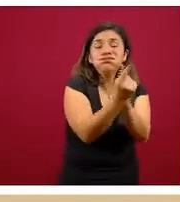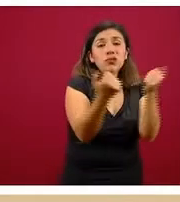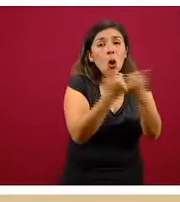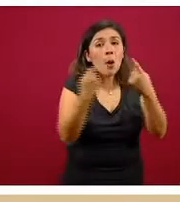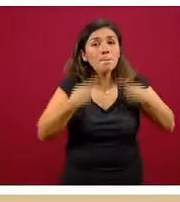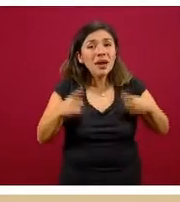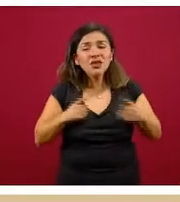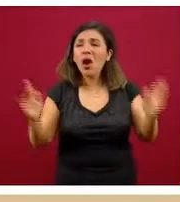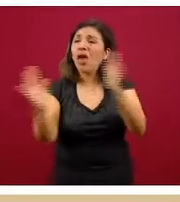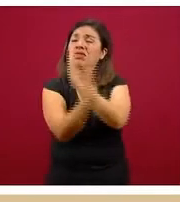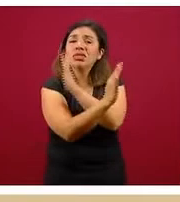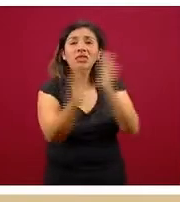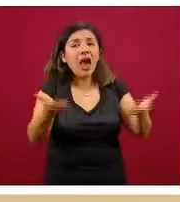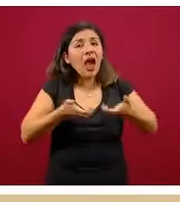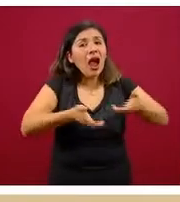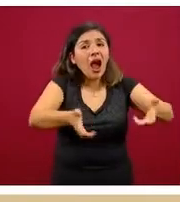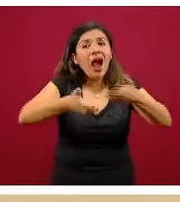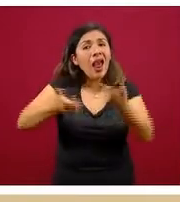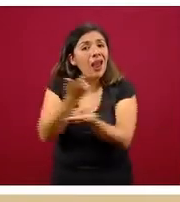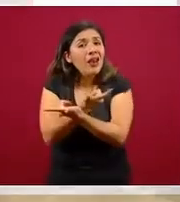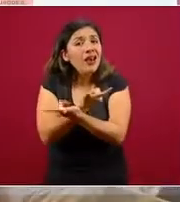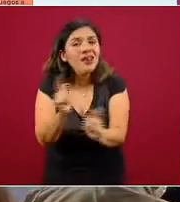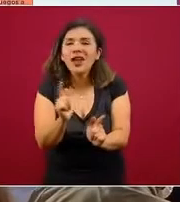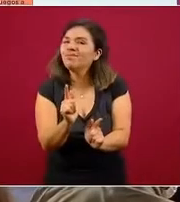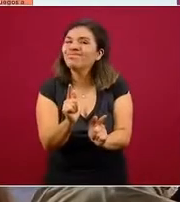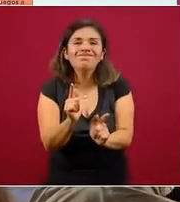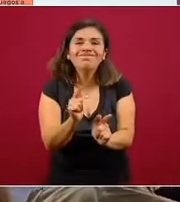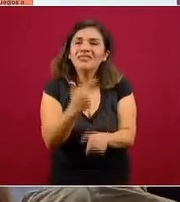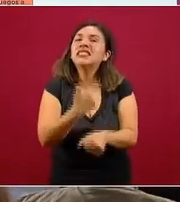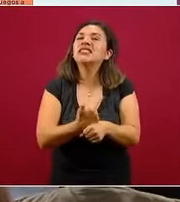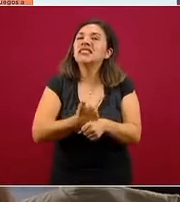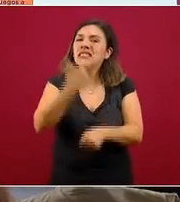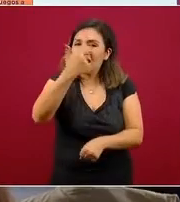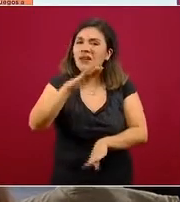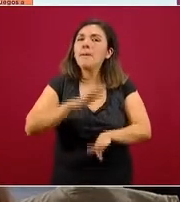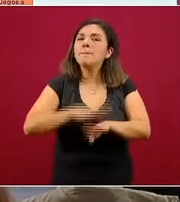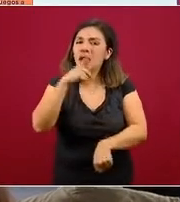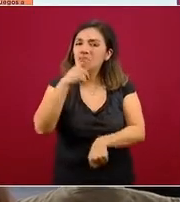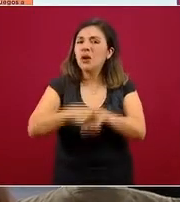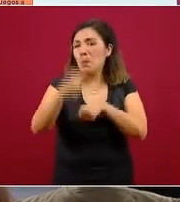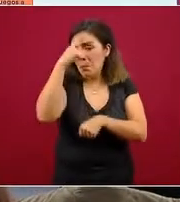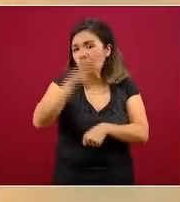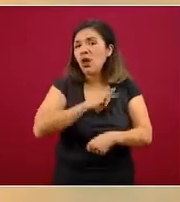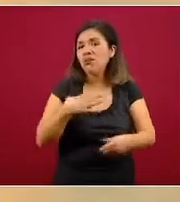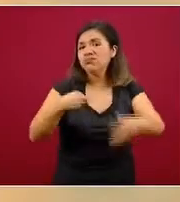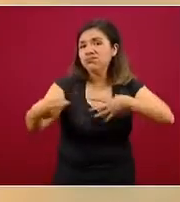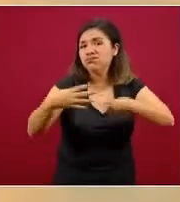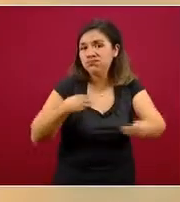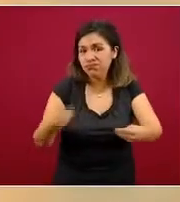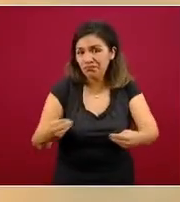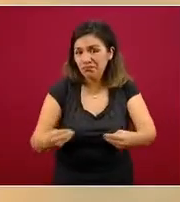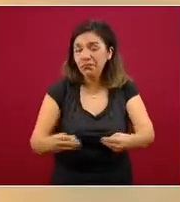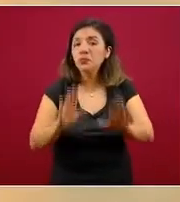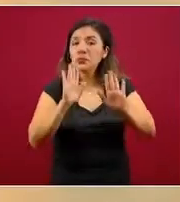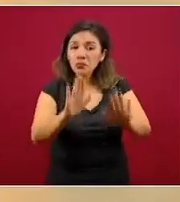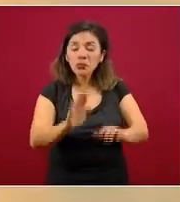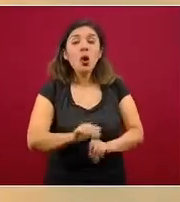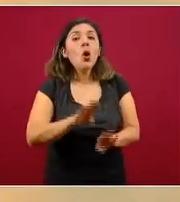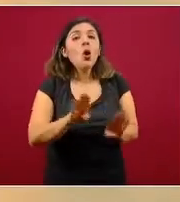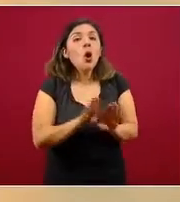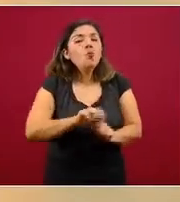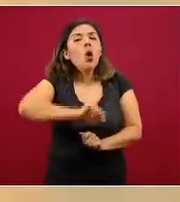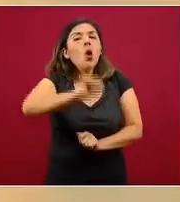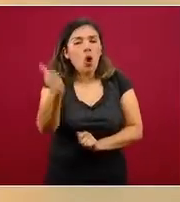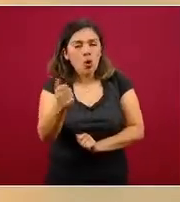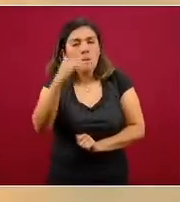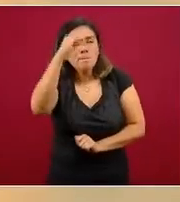interrelacionarse, movilizarse en el espacio público, tiene un riesgo máximo para contagiarse. Si lo vemos desde el punto de